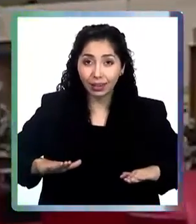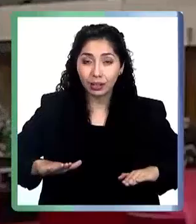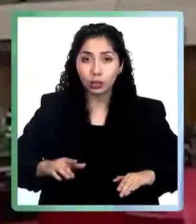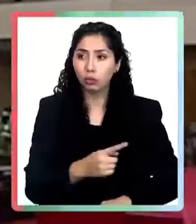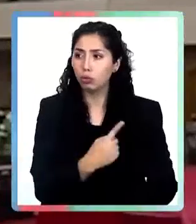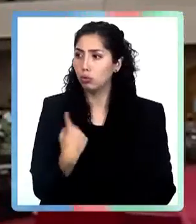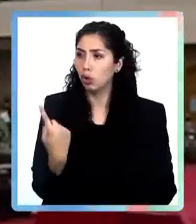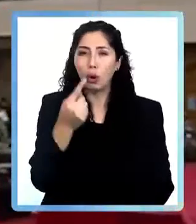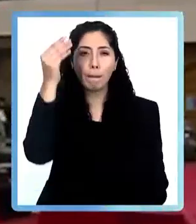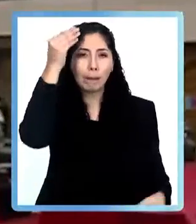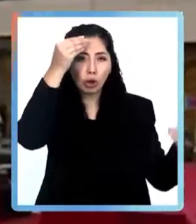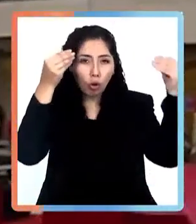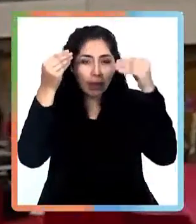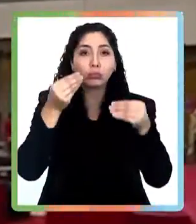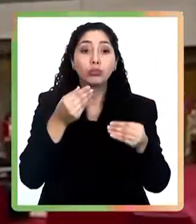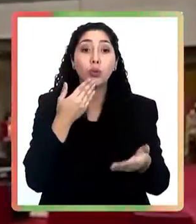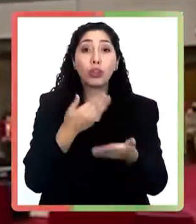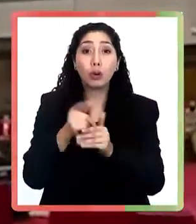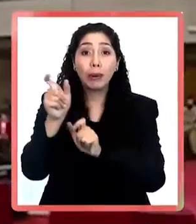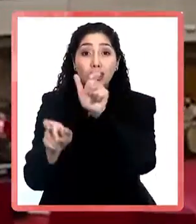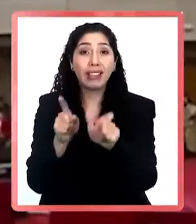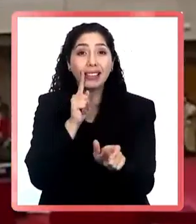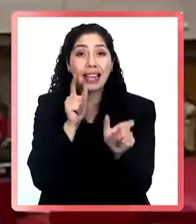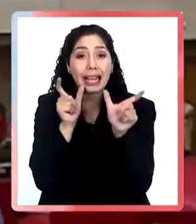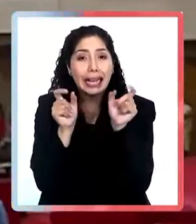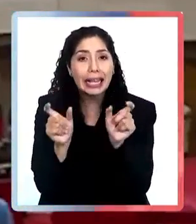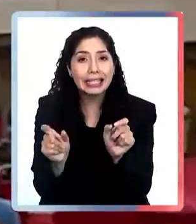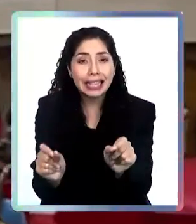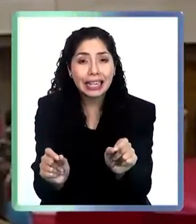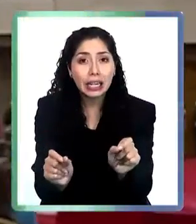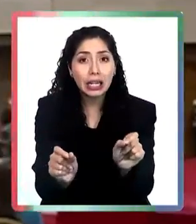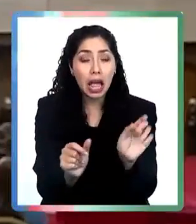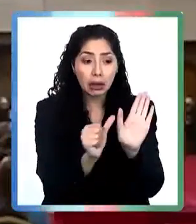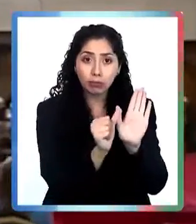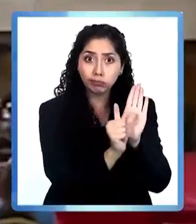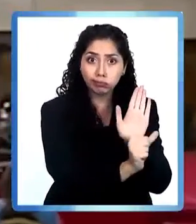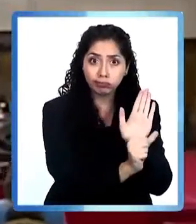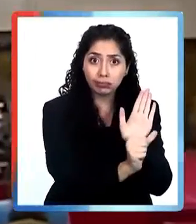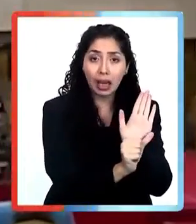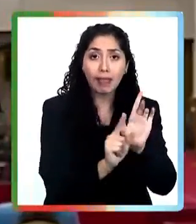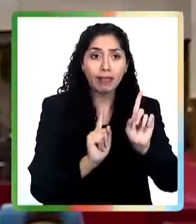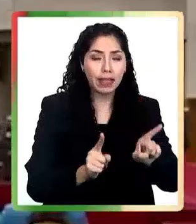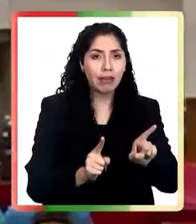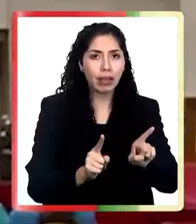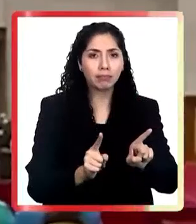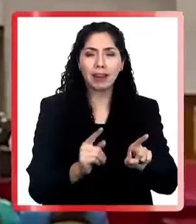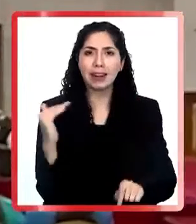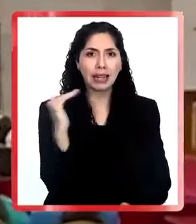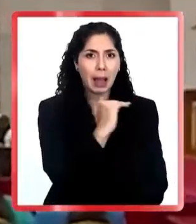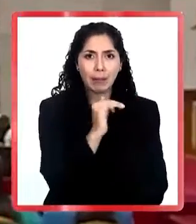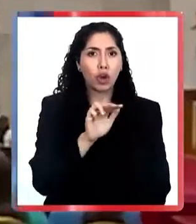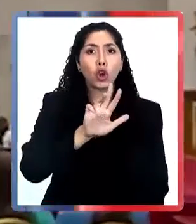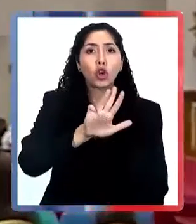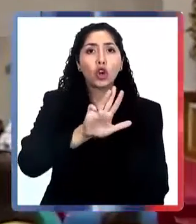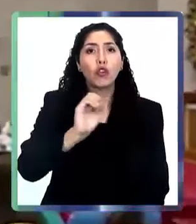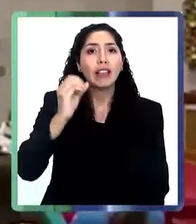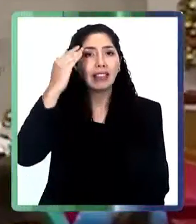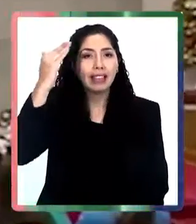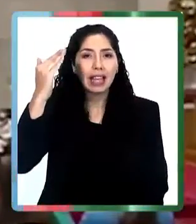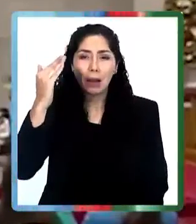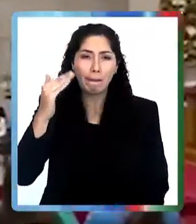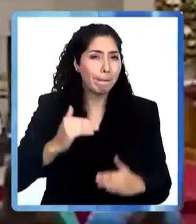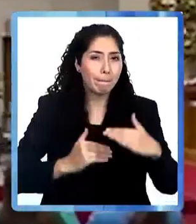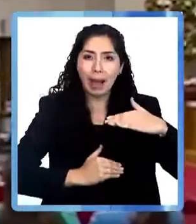nos preocuparemos de que toda cirugía oncológica sea resuelta en menos de 90 días y toda cirugía de mayor riesgo